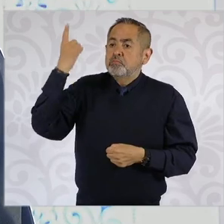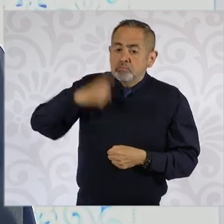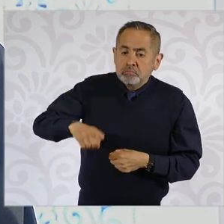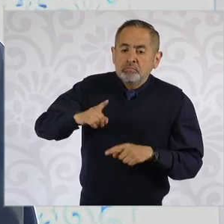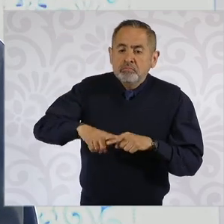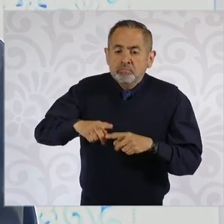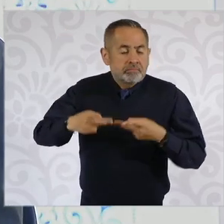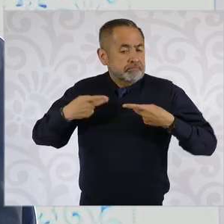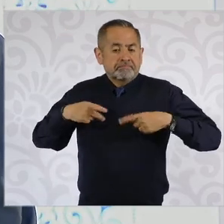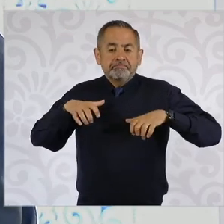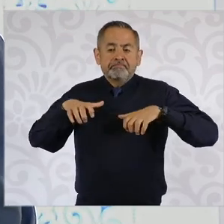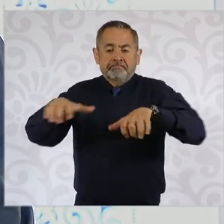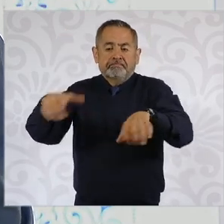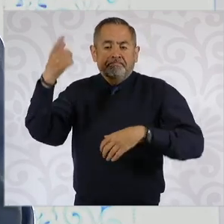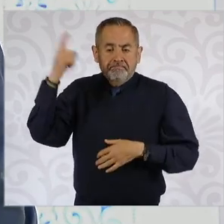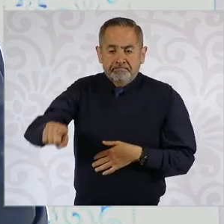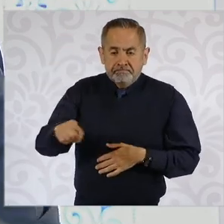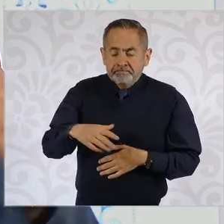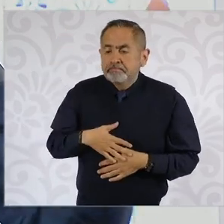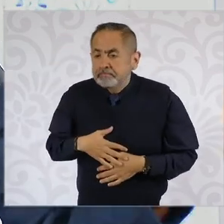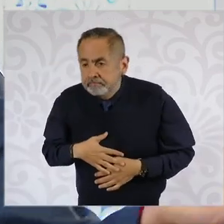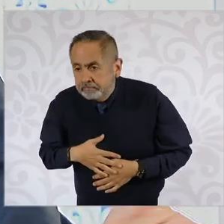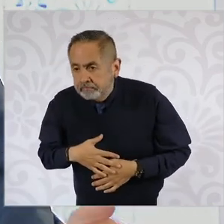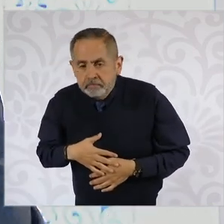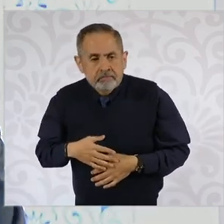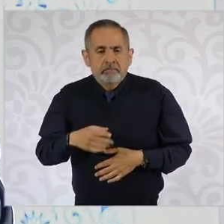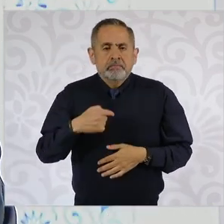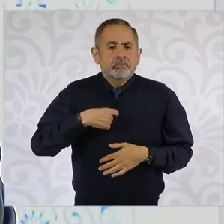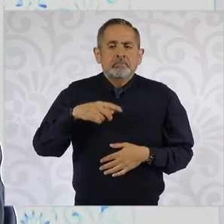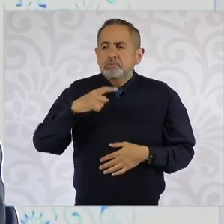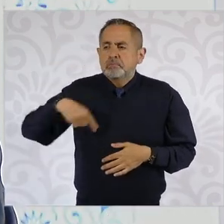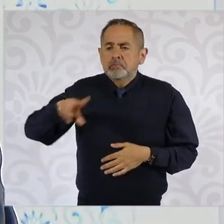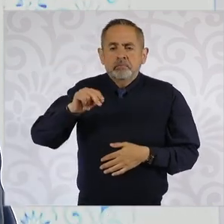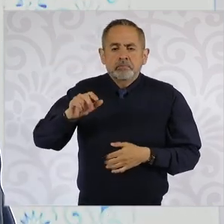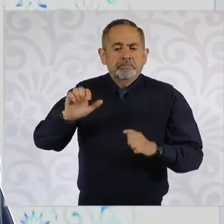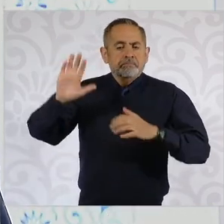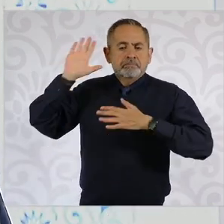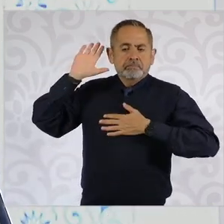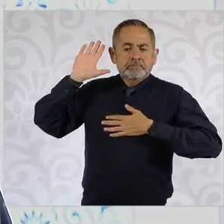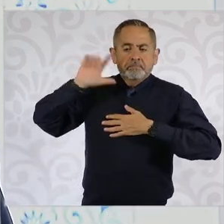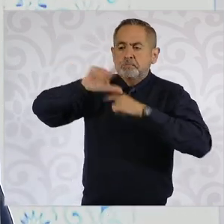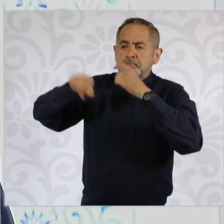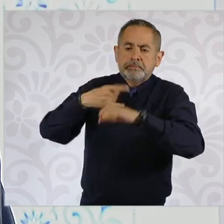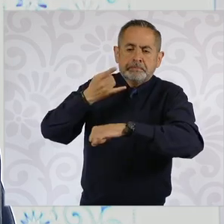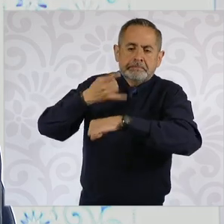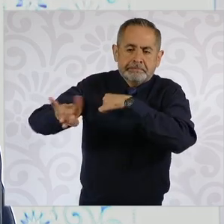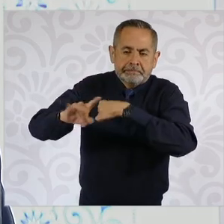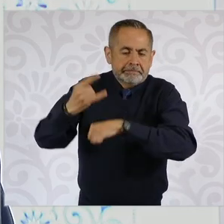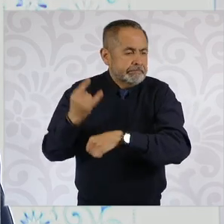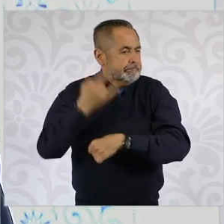respetamos. No prometemos algo y después hacemos otra cosa.